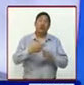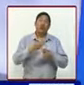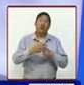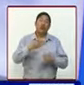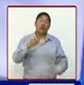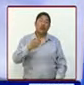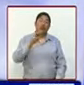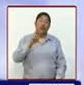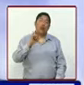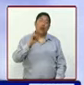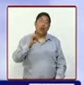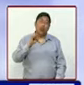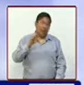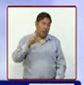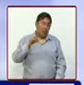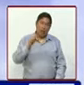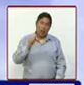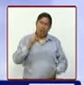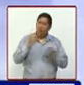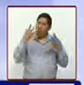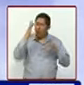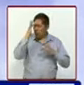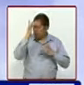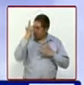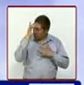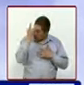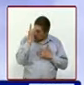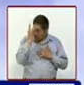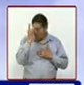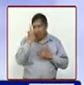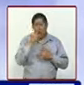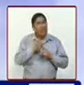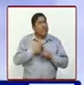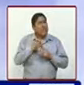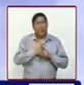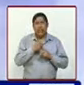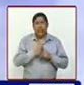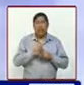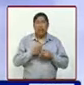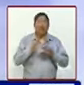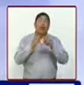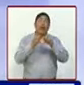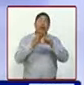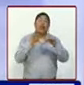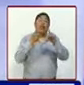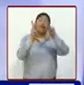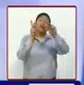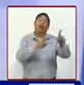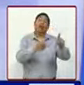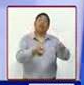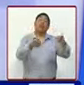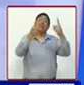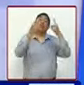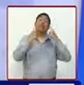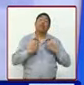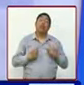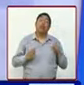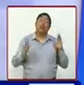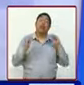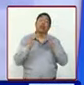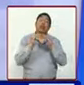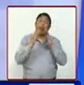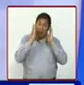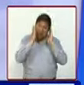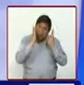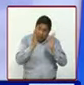atravesando un cuadro muy delicado de salud, está luchando prácticamente por su vida. De Pando a La Paz, aquí se está haciendo atender,